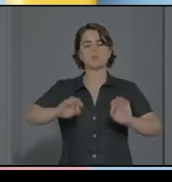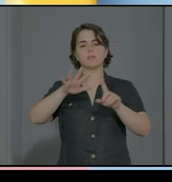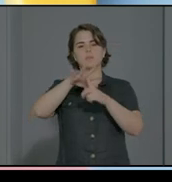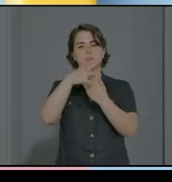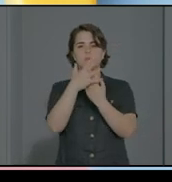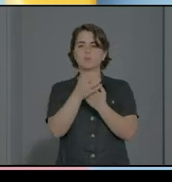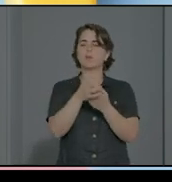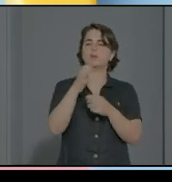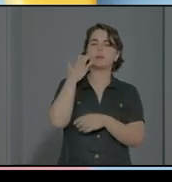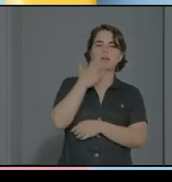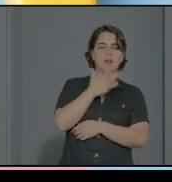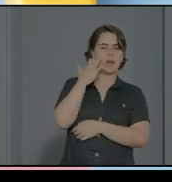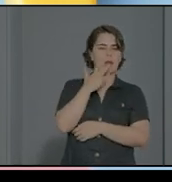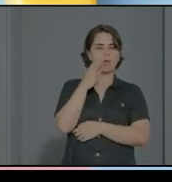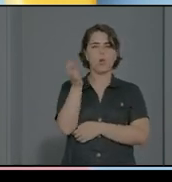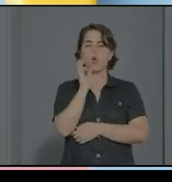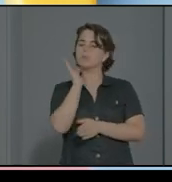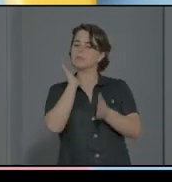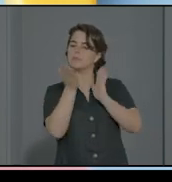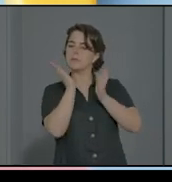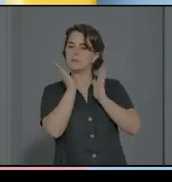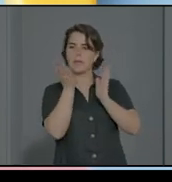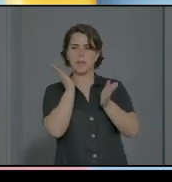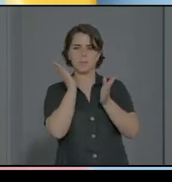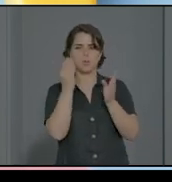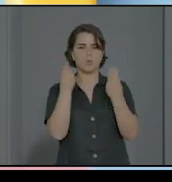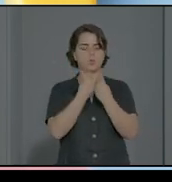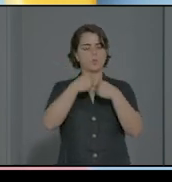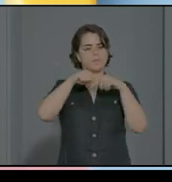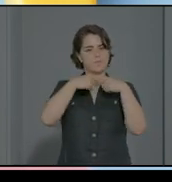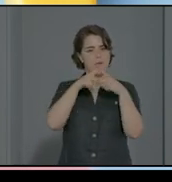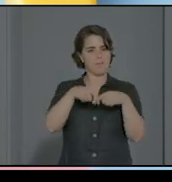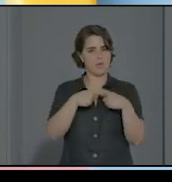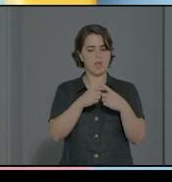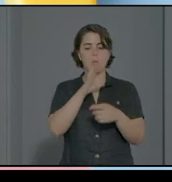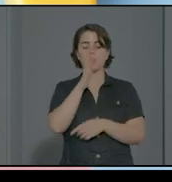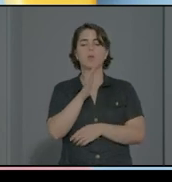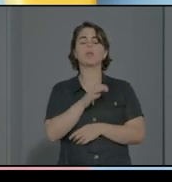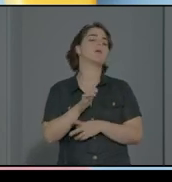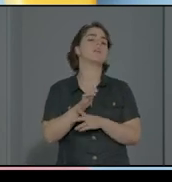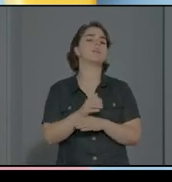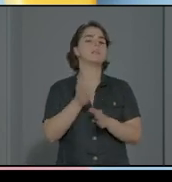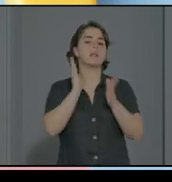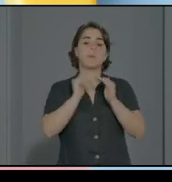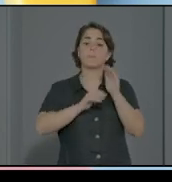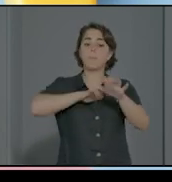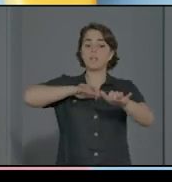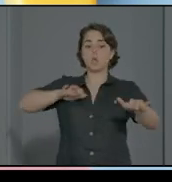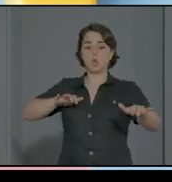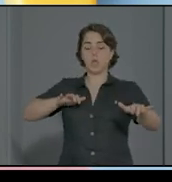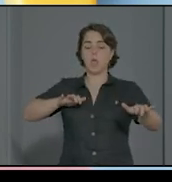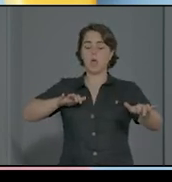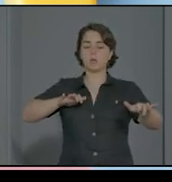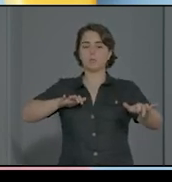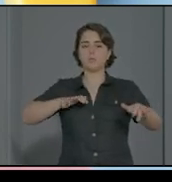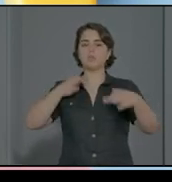y de terapia con la familia, porque la mayoría de las terapias tienden a centrarse